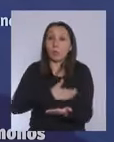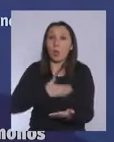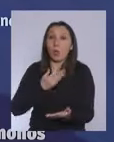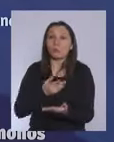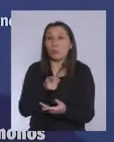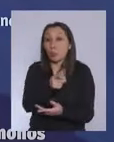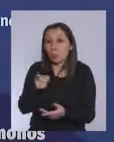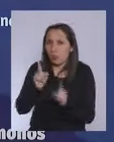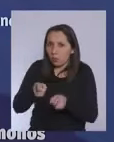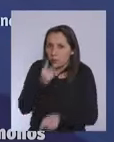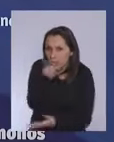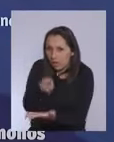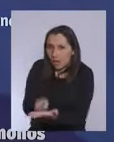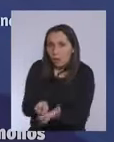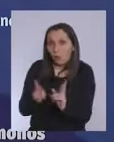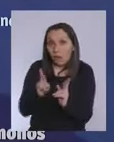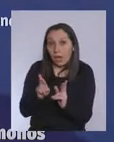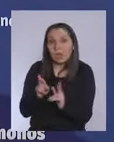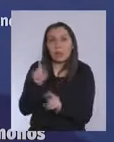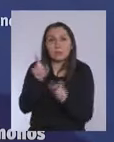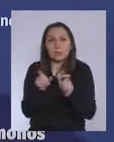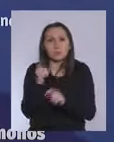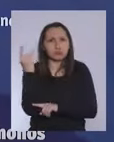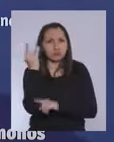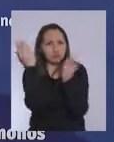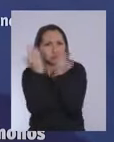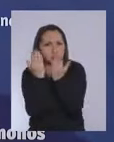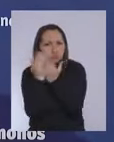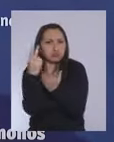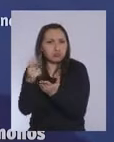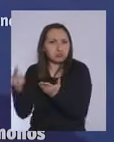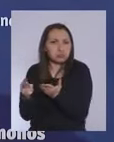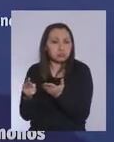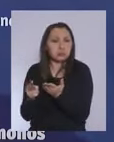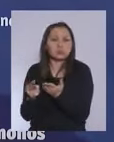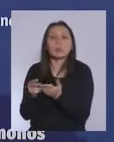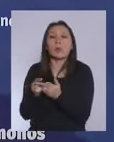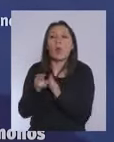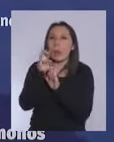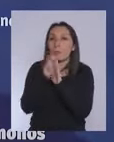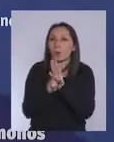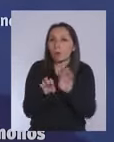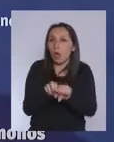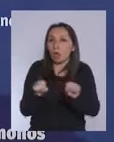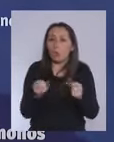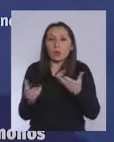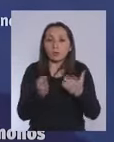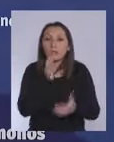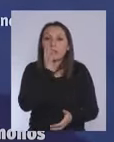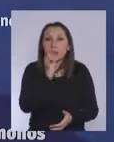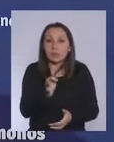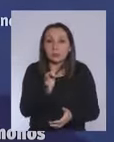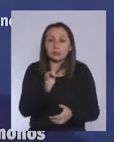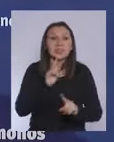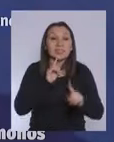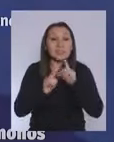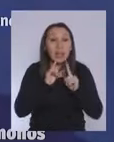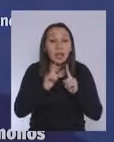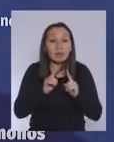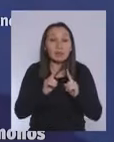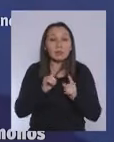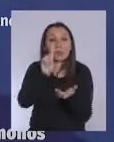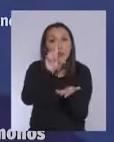lo leyeran los académicos entre comillas y que el protocolo de coordinación donde dice que los exámenes se